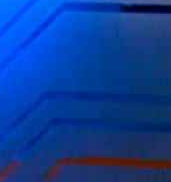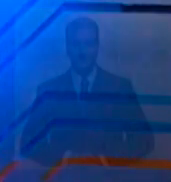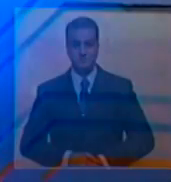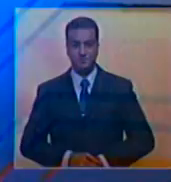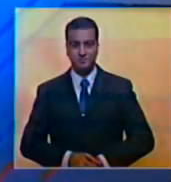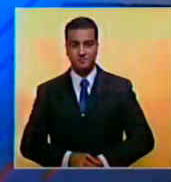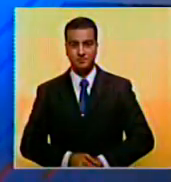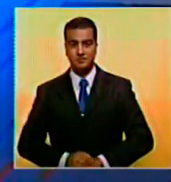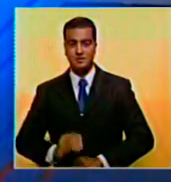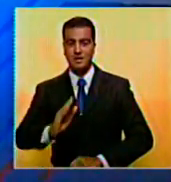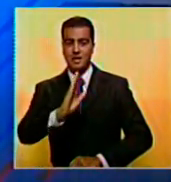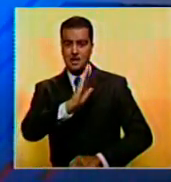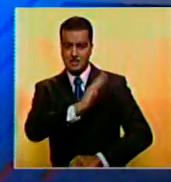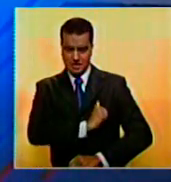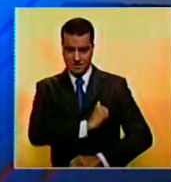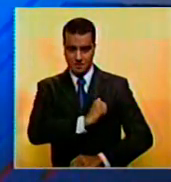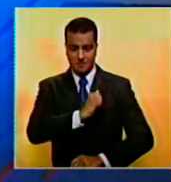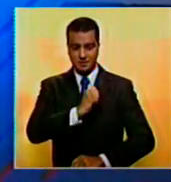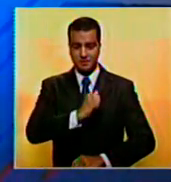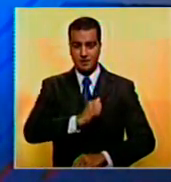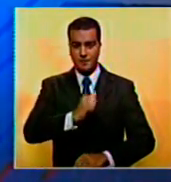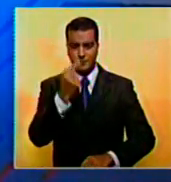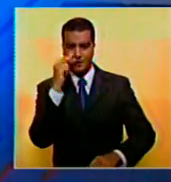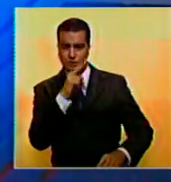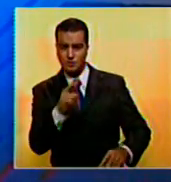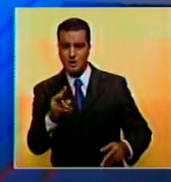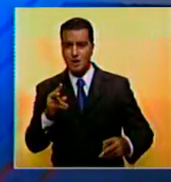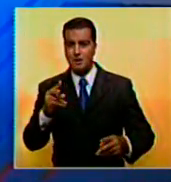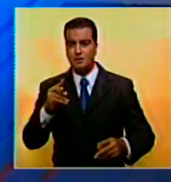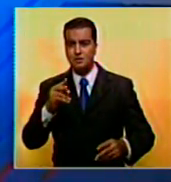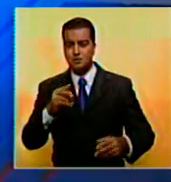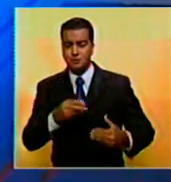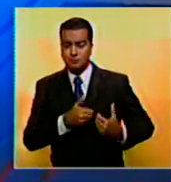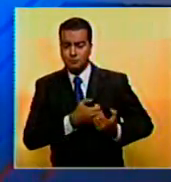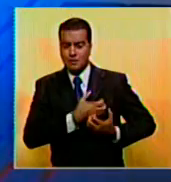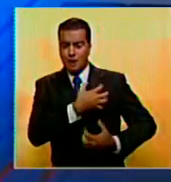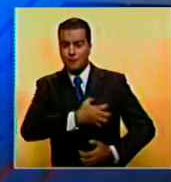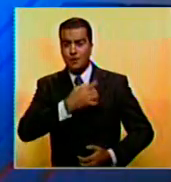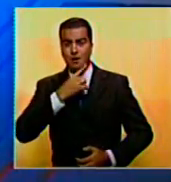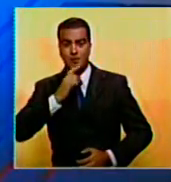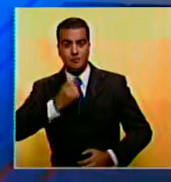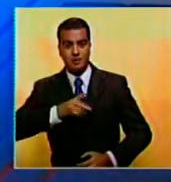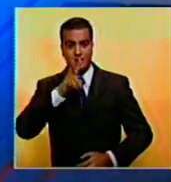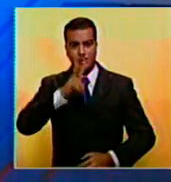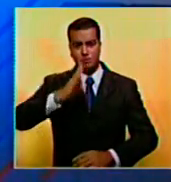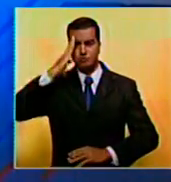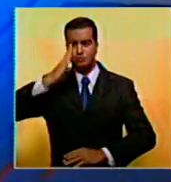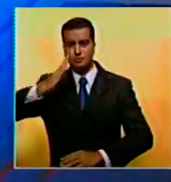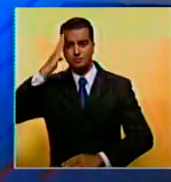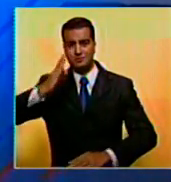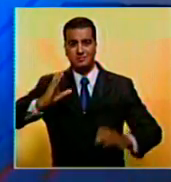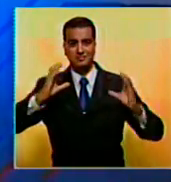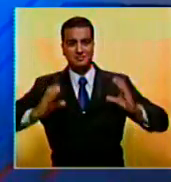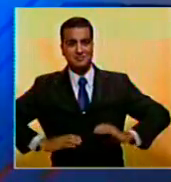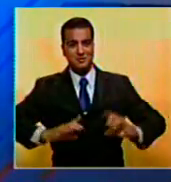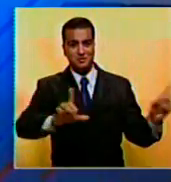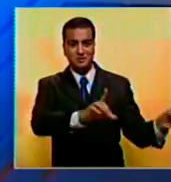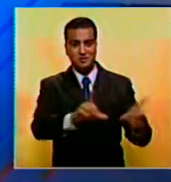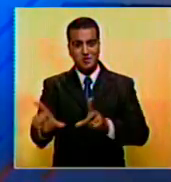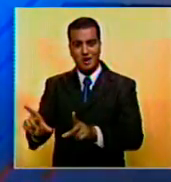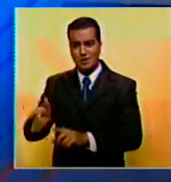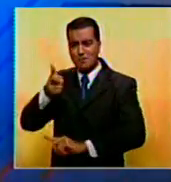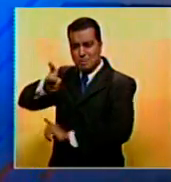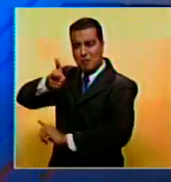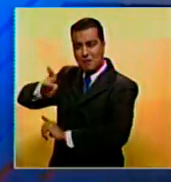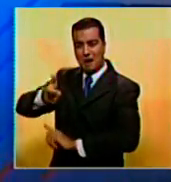el cuerpo de investigaciones científicas penales y criminalísticas maneja el móvil Pasional en la muerte de dos oficiales del ejército cuyos cuerpos fueron localizados con